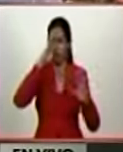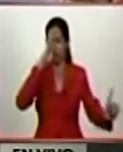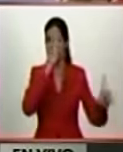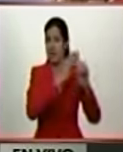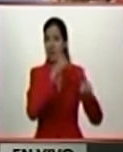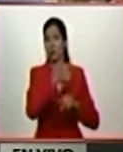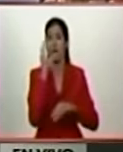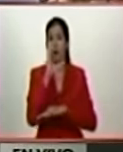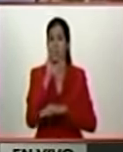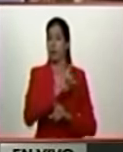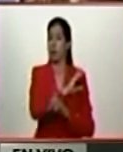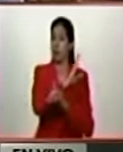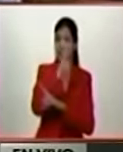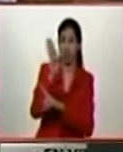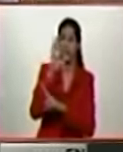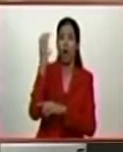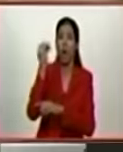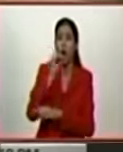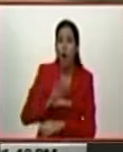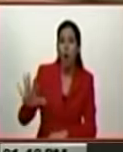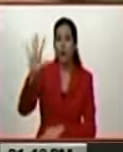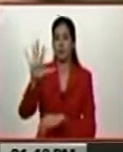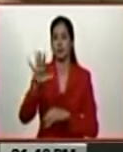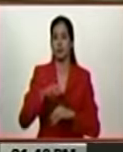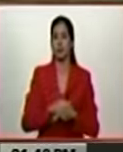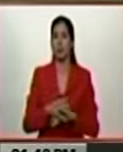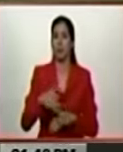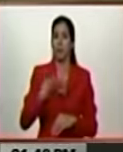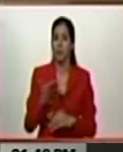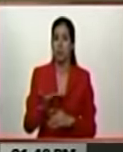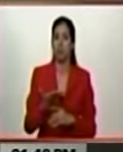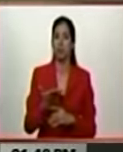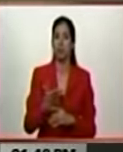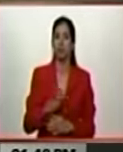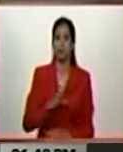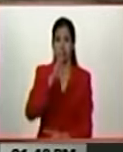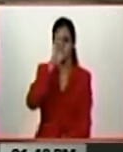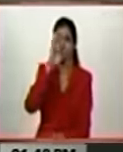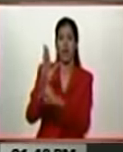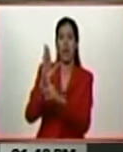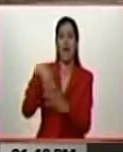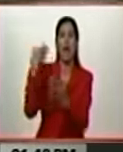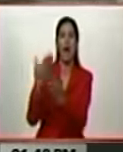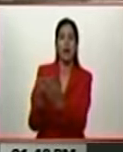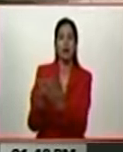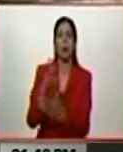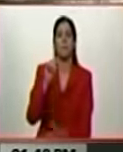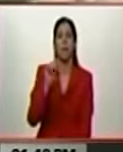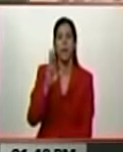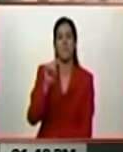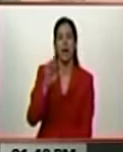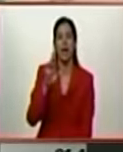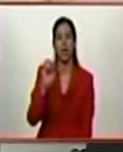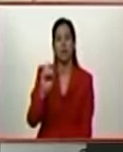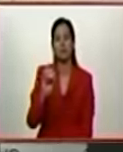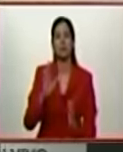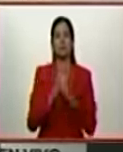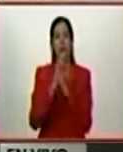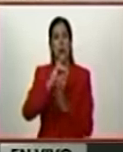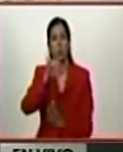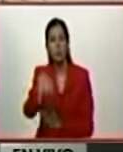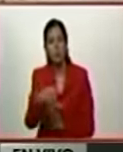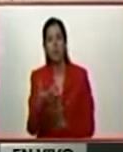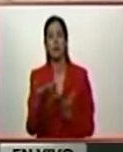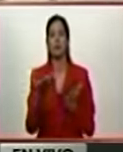kilómetros, tenemos la posibilidad de llegar hasta la recta de Paparo, San José de Río Chico,